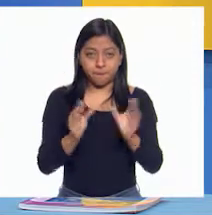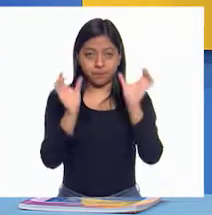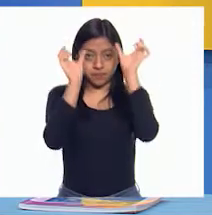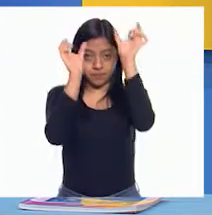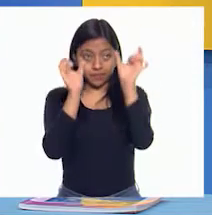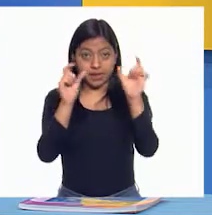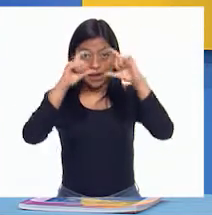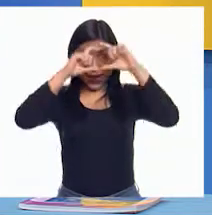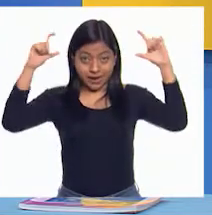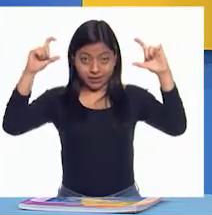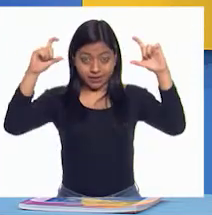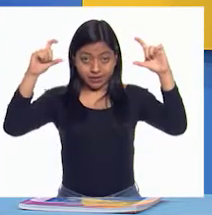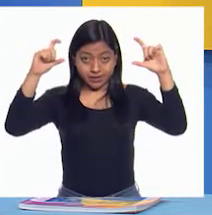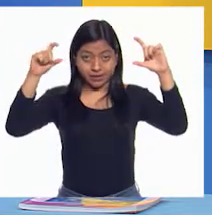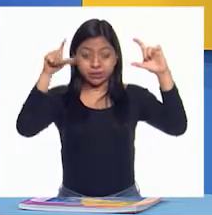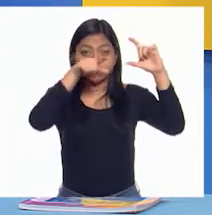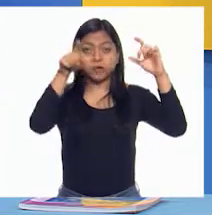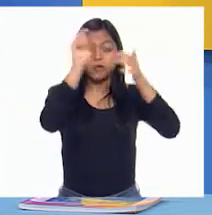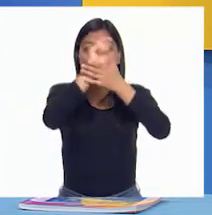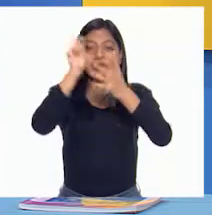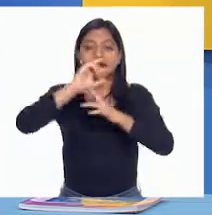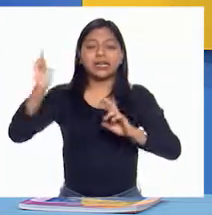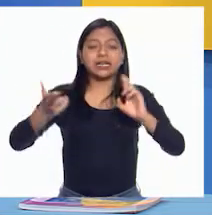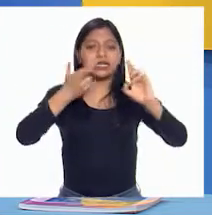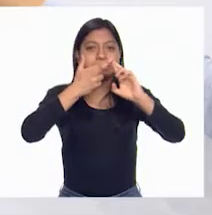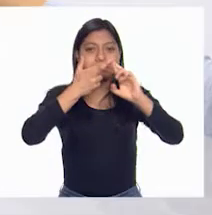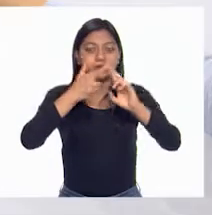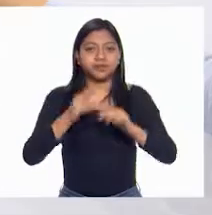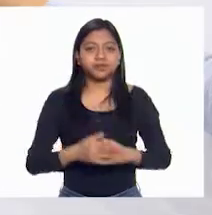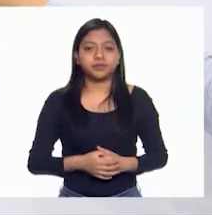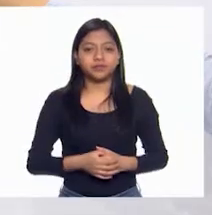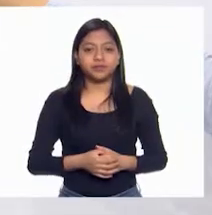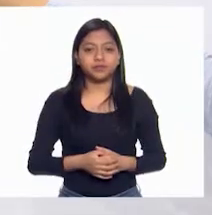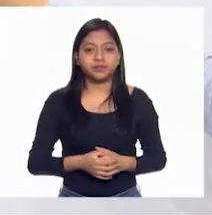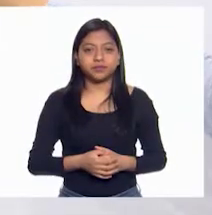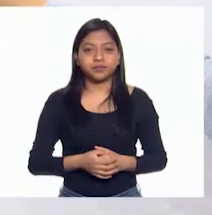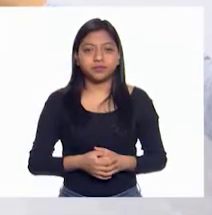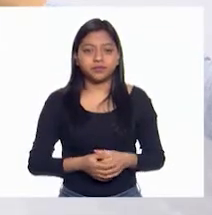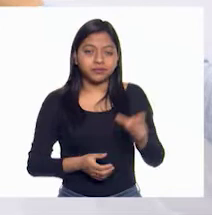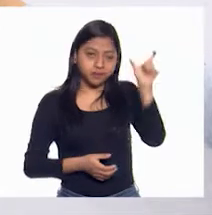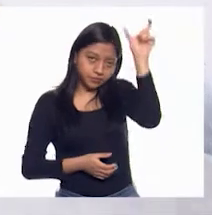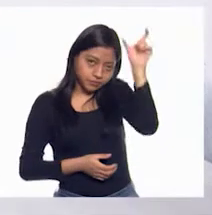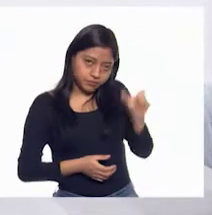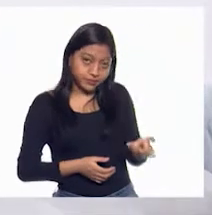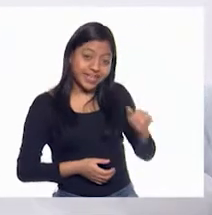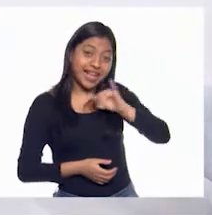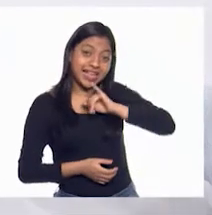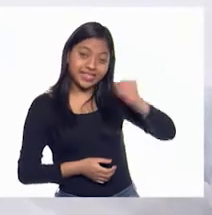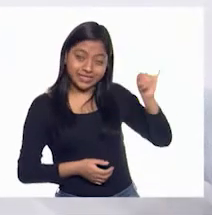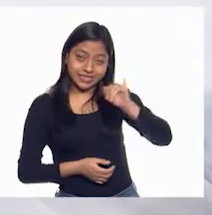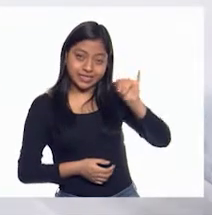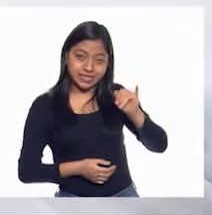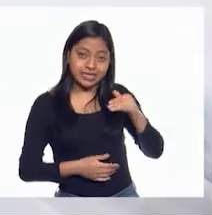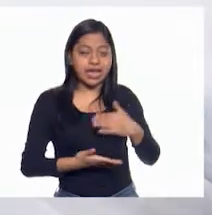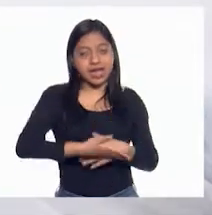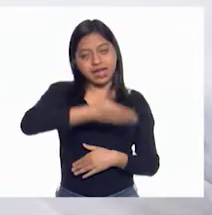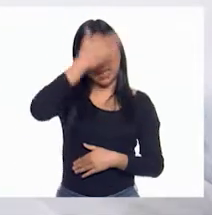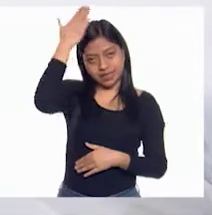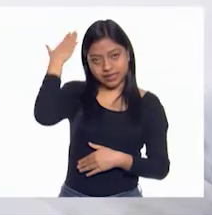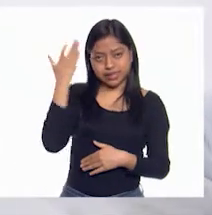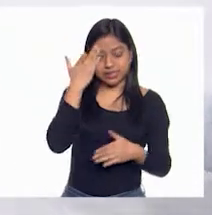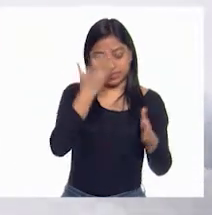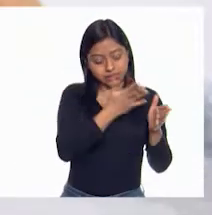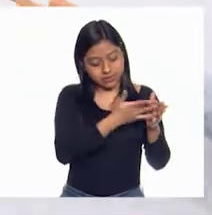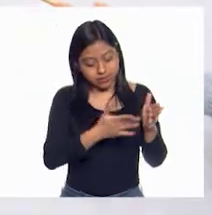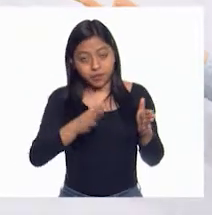la parte superior de la hoja anoten religión. Posteriormente, en la hoja izquierda de su hoja anoten Edad Media y